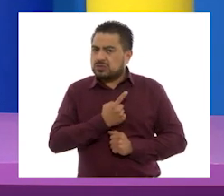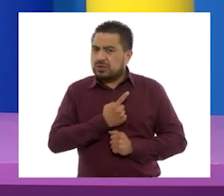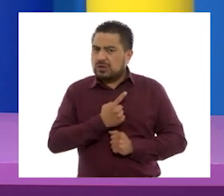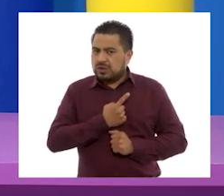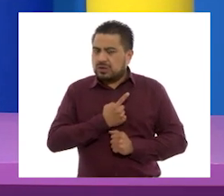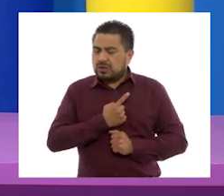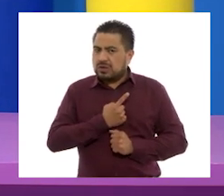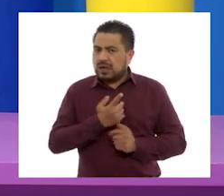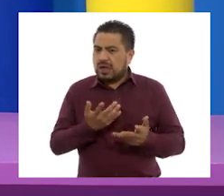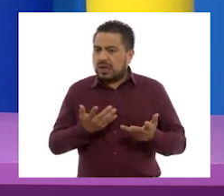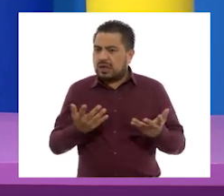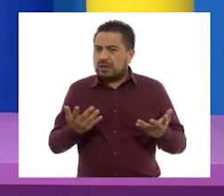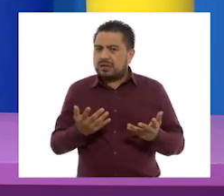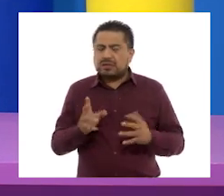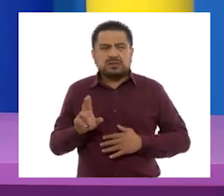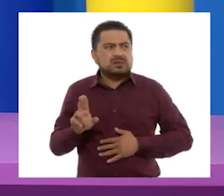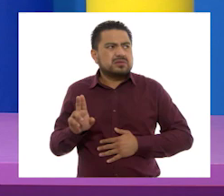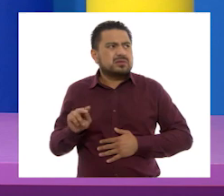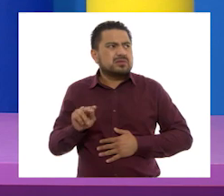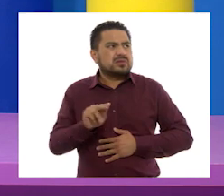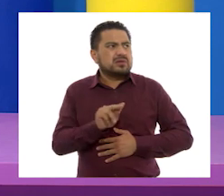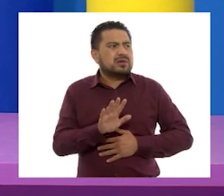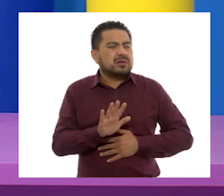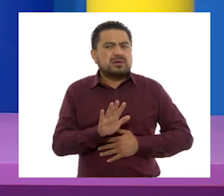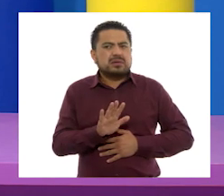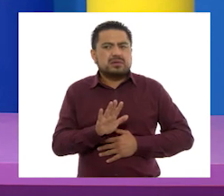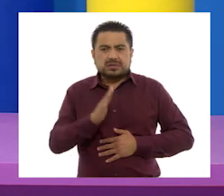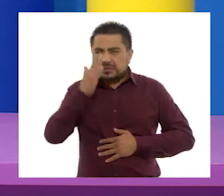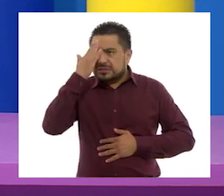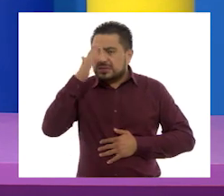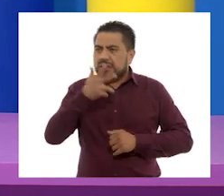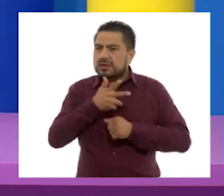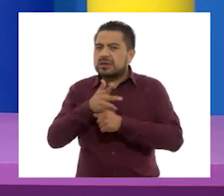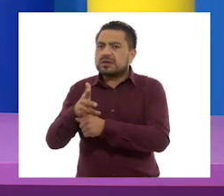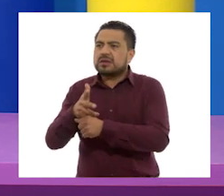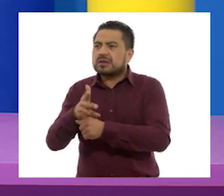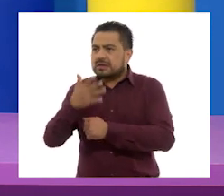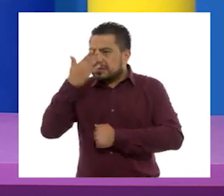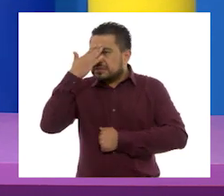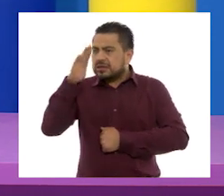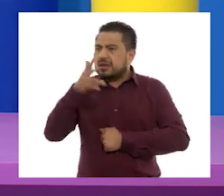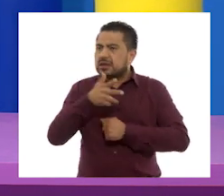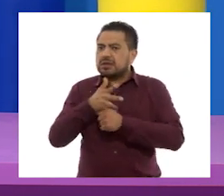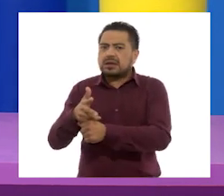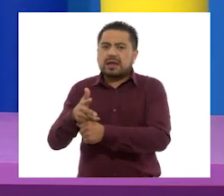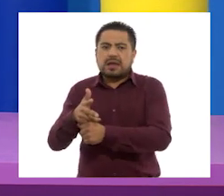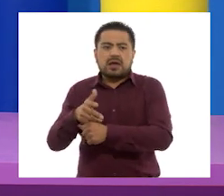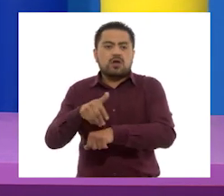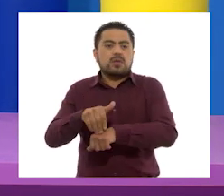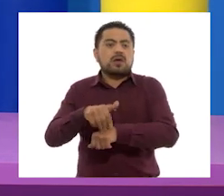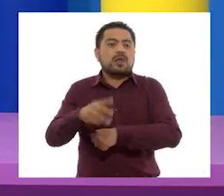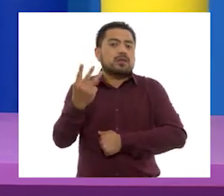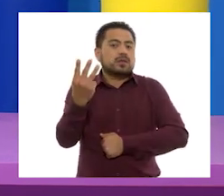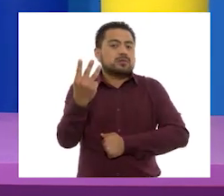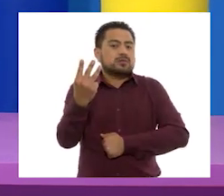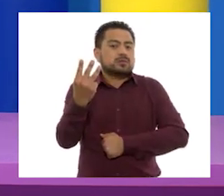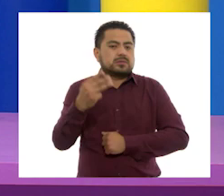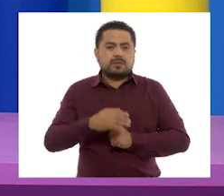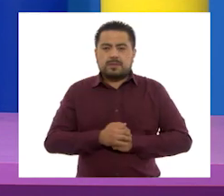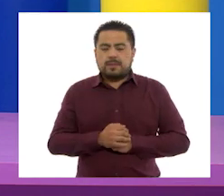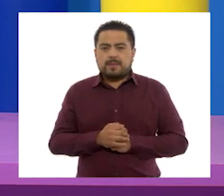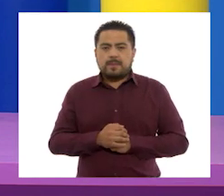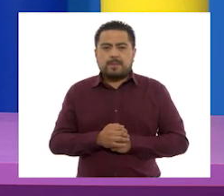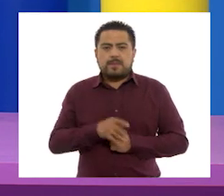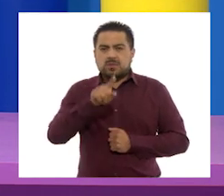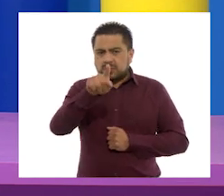solito? Ay, no, no, no. Señor camarógrafo, señor camarógrafo, cámara 3.